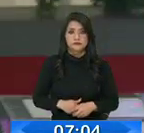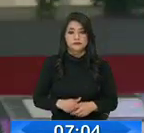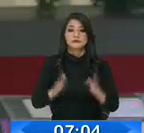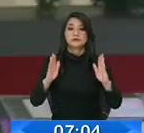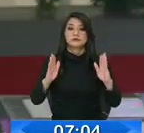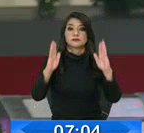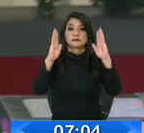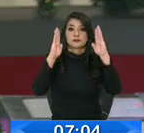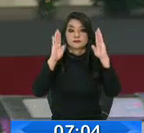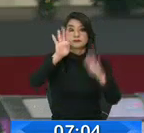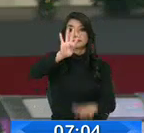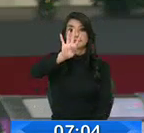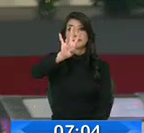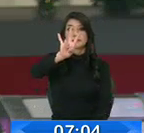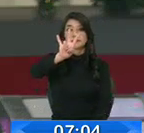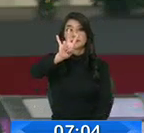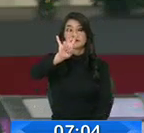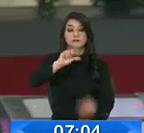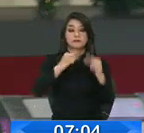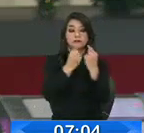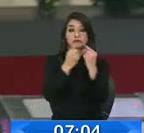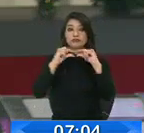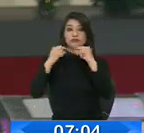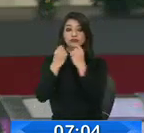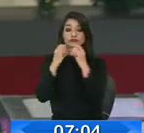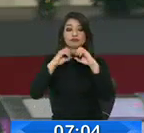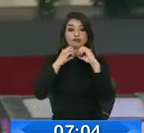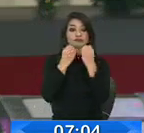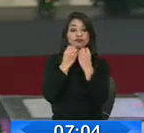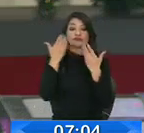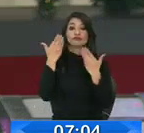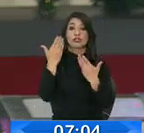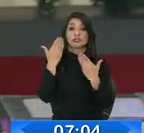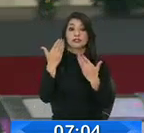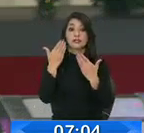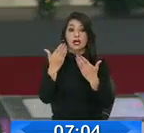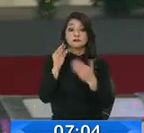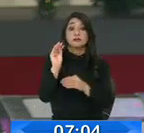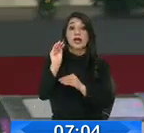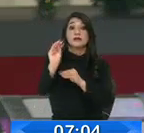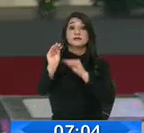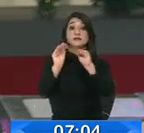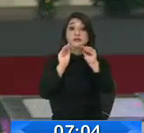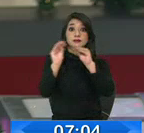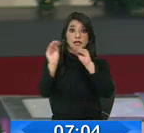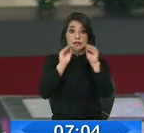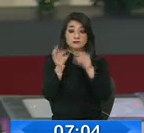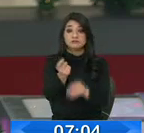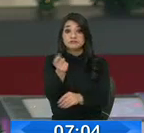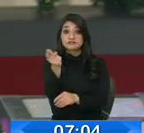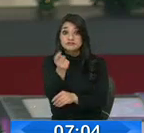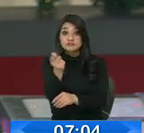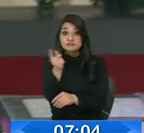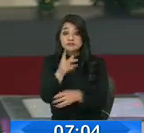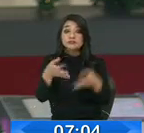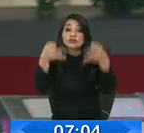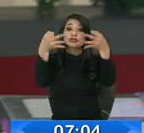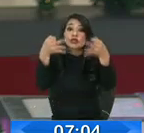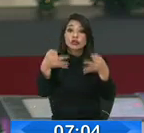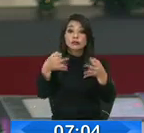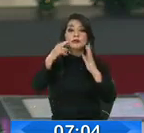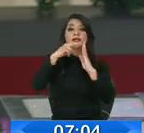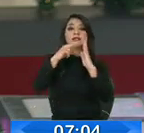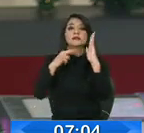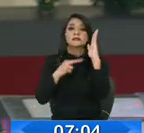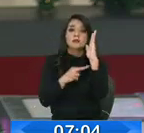atención, 47 movimientos y partidos políticos que habían sido notificados con su eliminación por no cumplir con requisitos